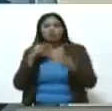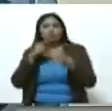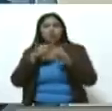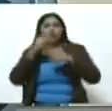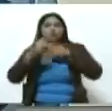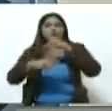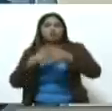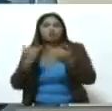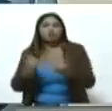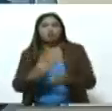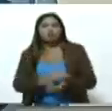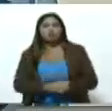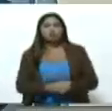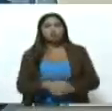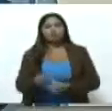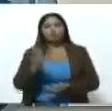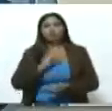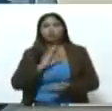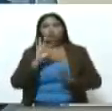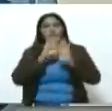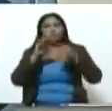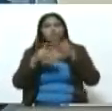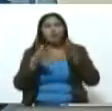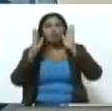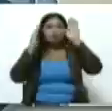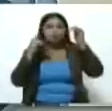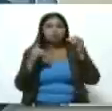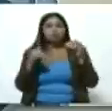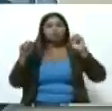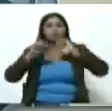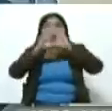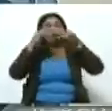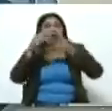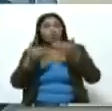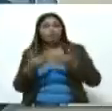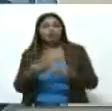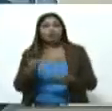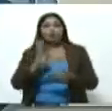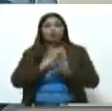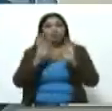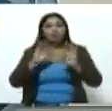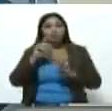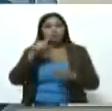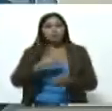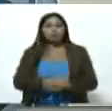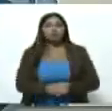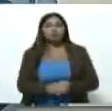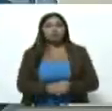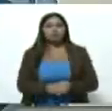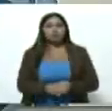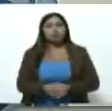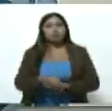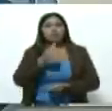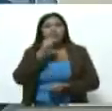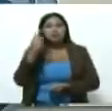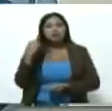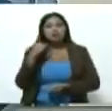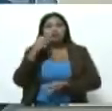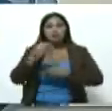procesal. Eso significa atención temprana a quienes merecen